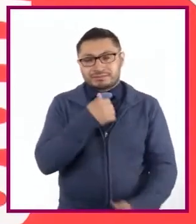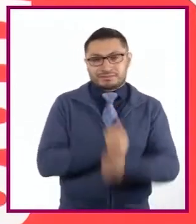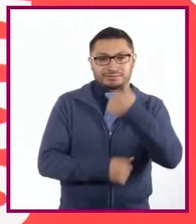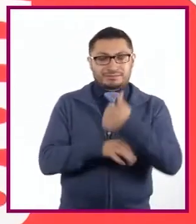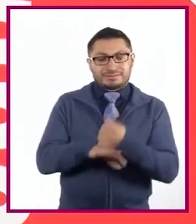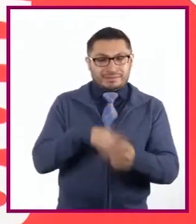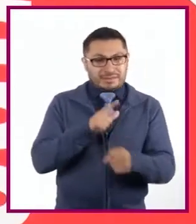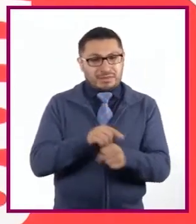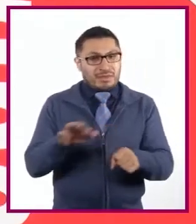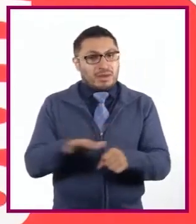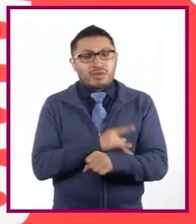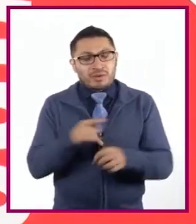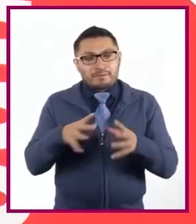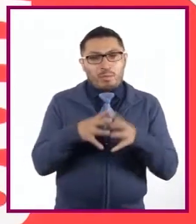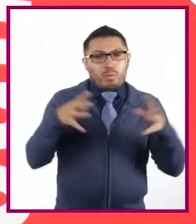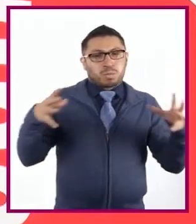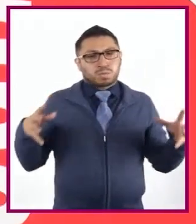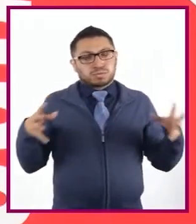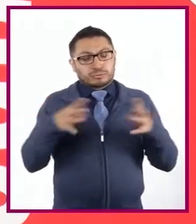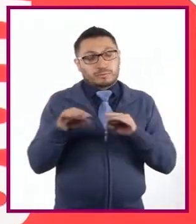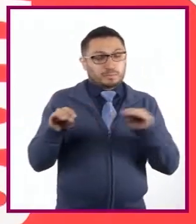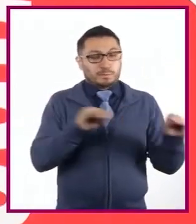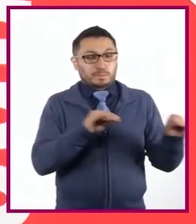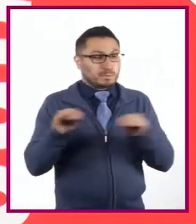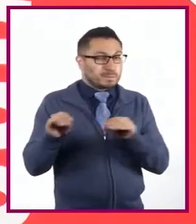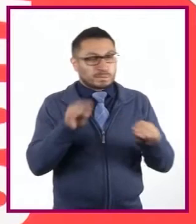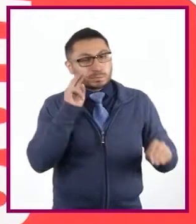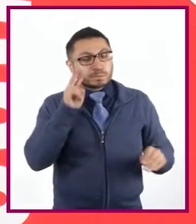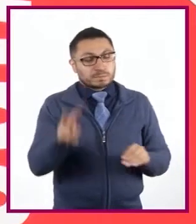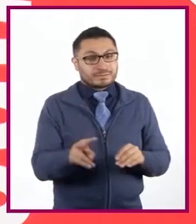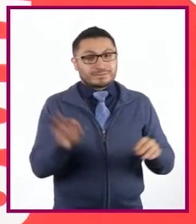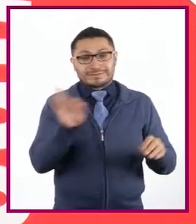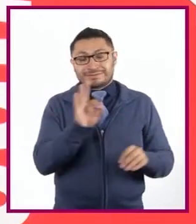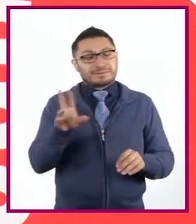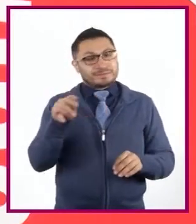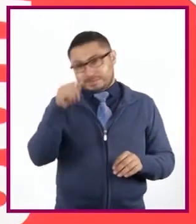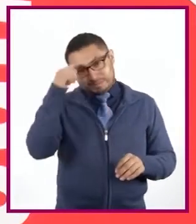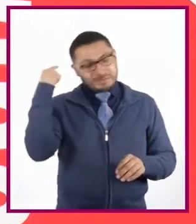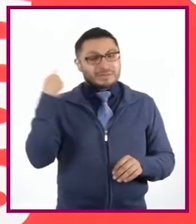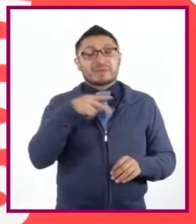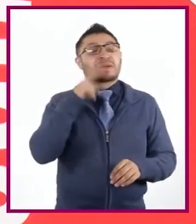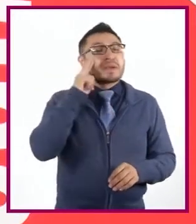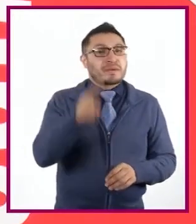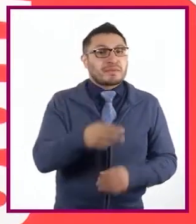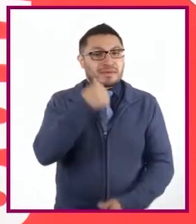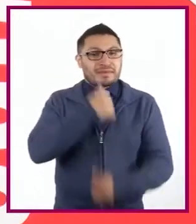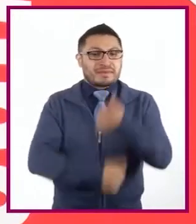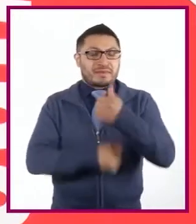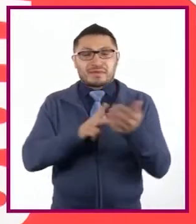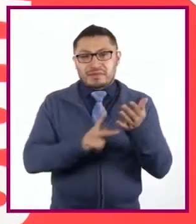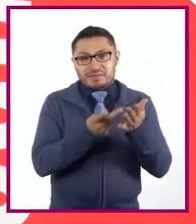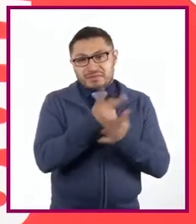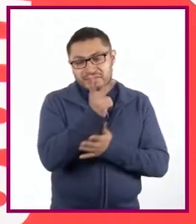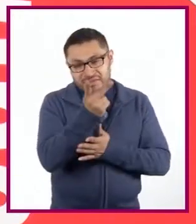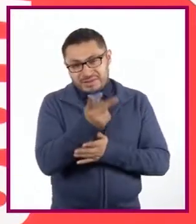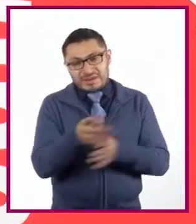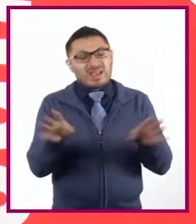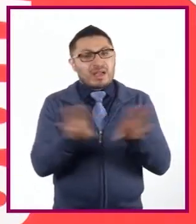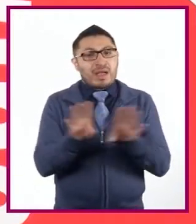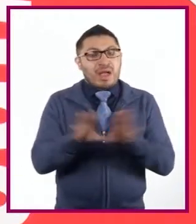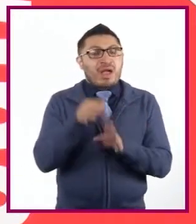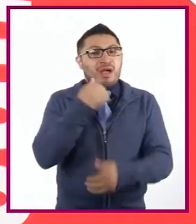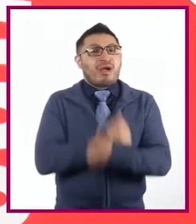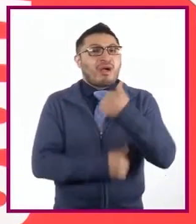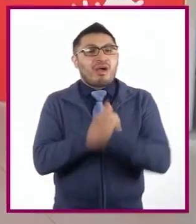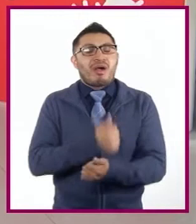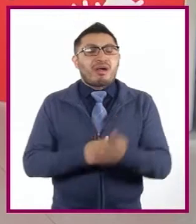por su tamaño y su movimiento, pues seguramente no es fácil ver competir a las plantas por sus recursos. ¿Cómo será la competencia